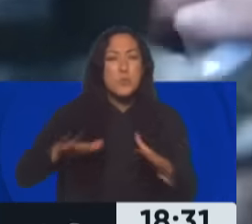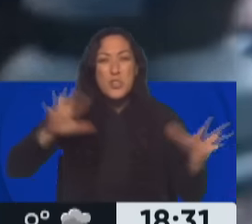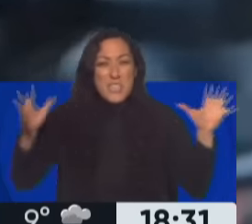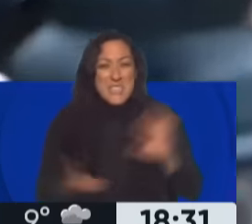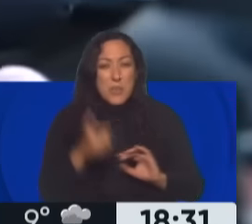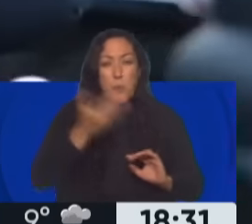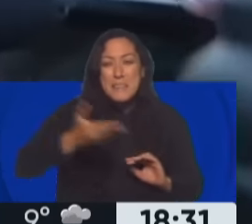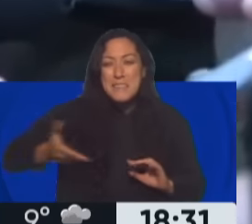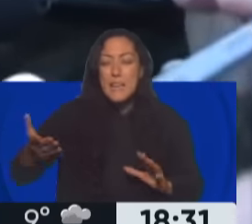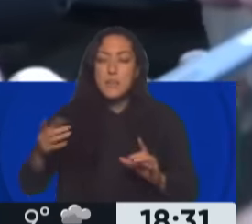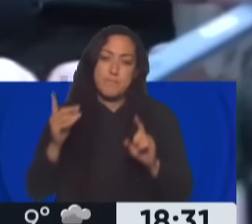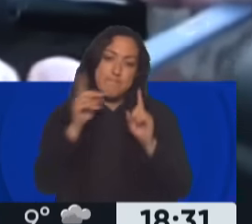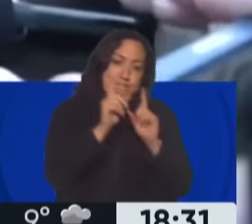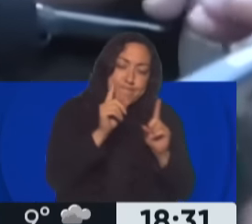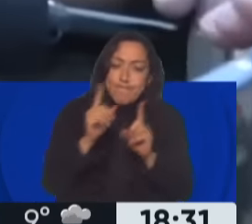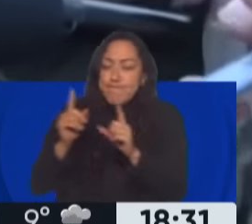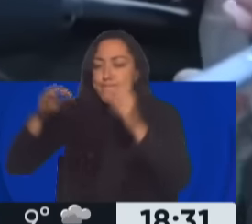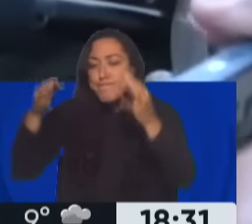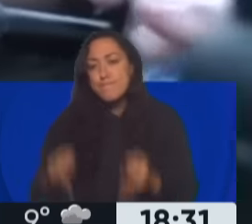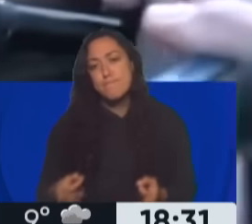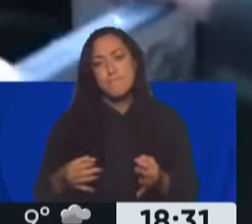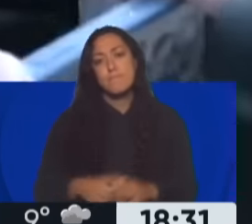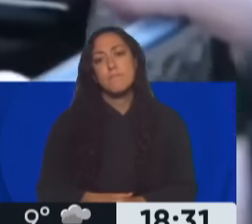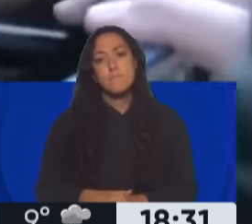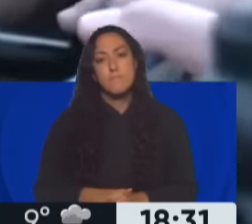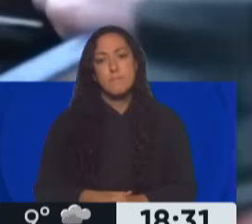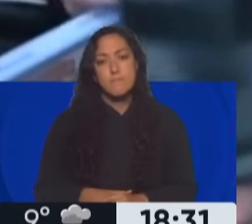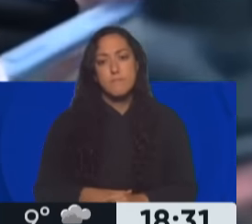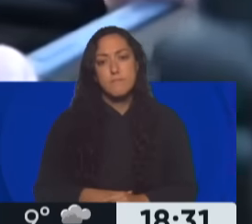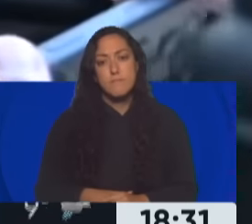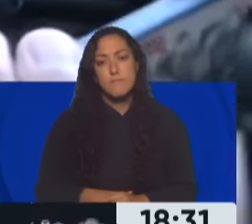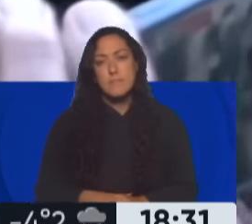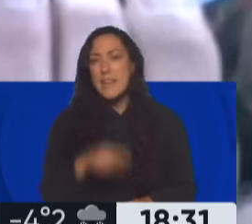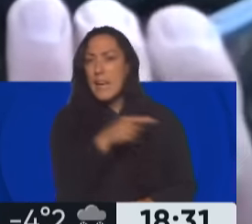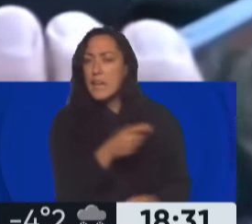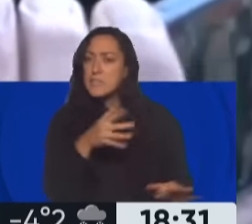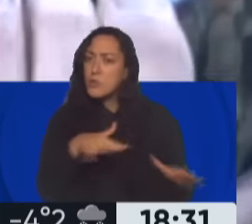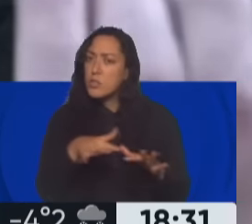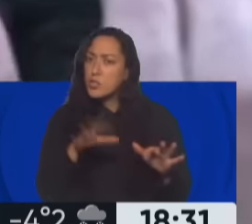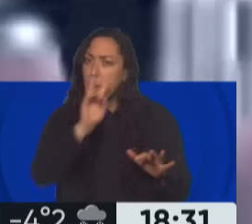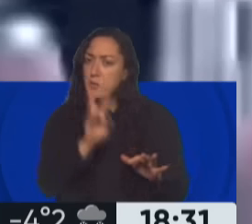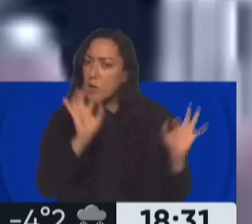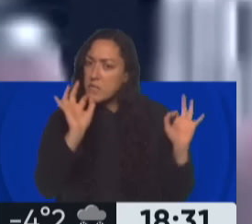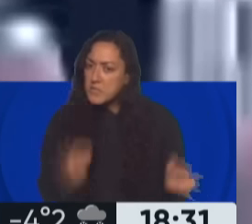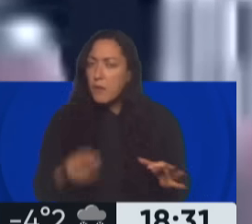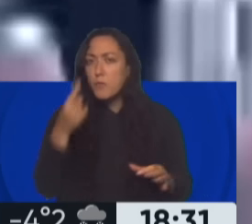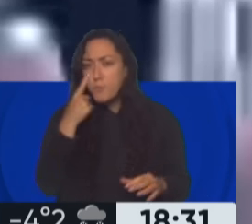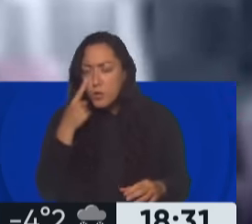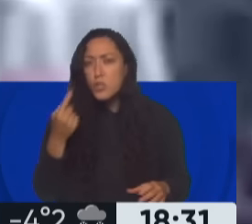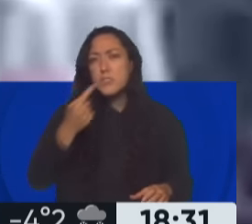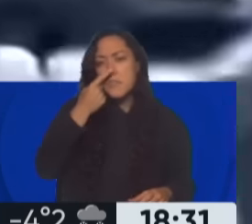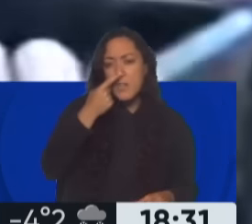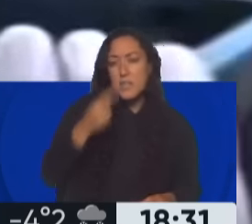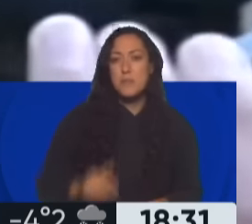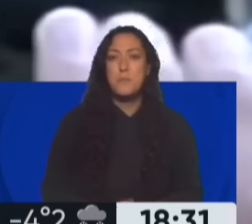Venezuela. Me impresionó mucho lo claro que está, cómo conoce la situación en Venezuela, cómo le importa lo